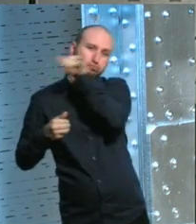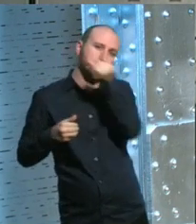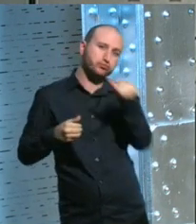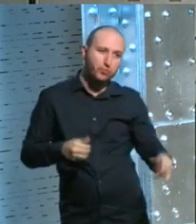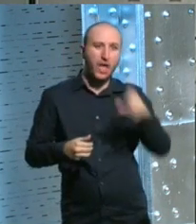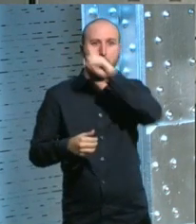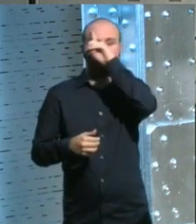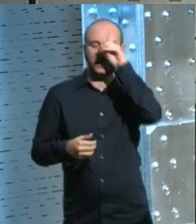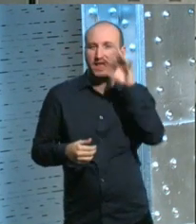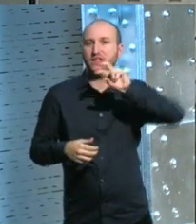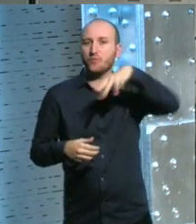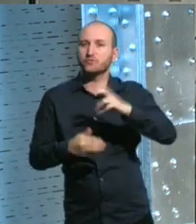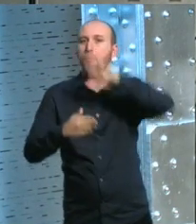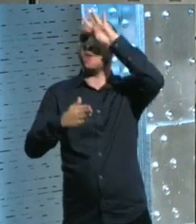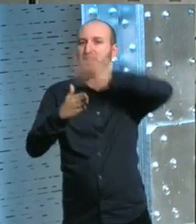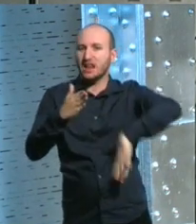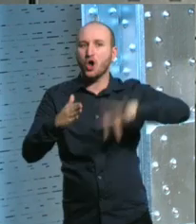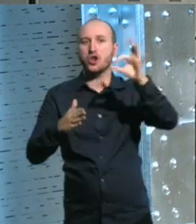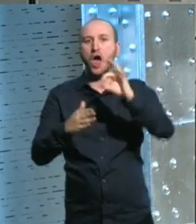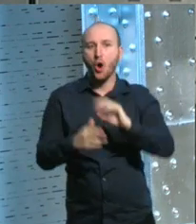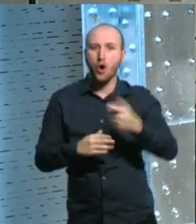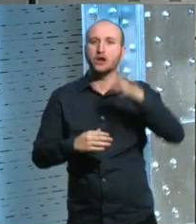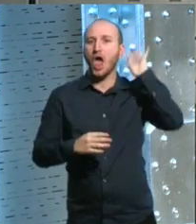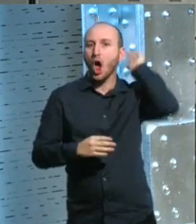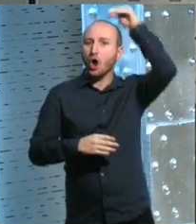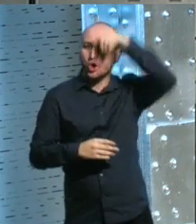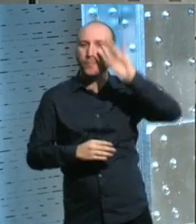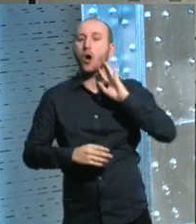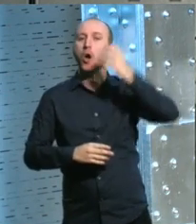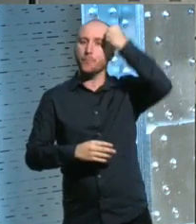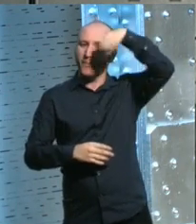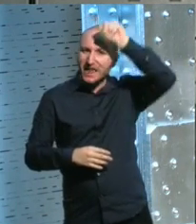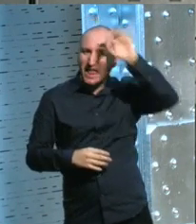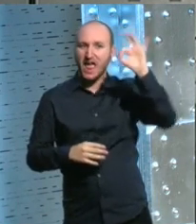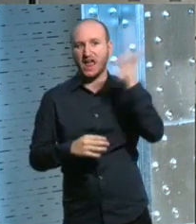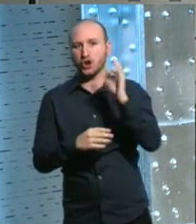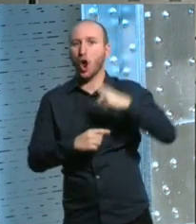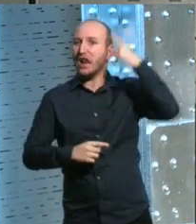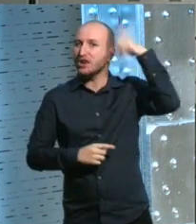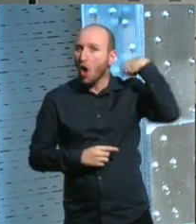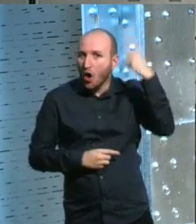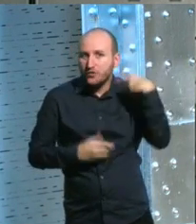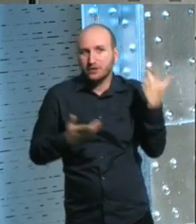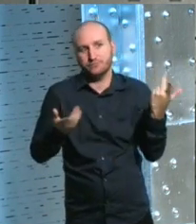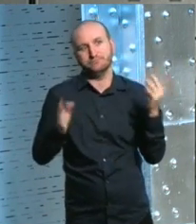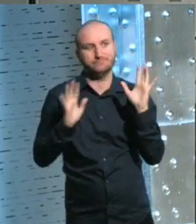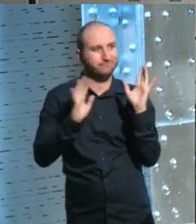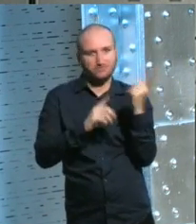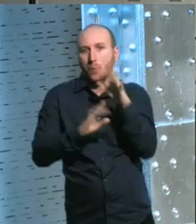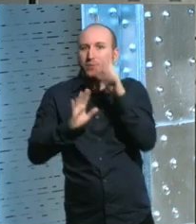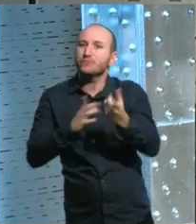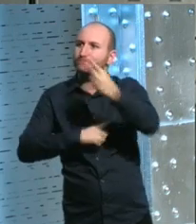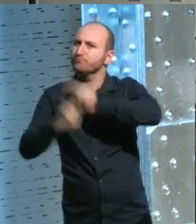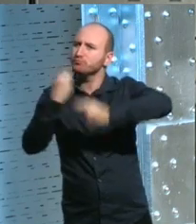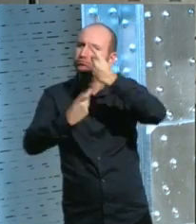en Roma, en Berlín, en Estocolmo, en Londres. Pero también tenemos mucha información sobre ellos. Acabo